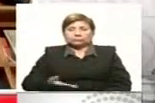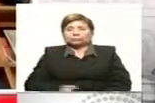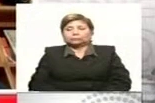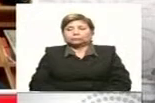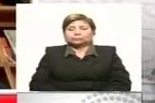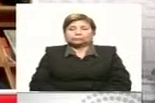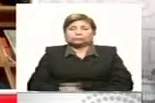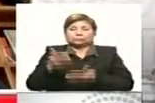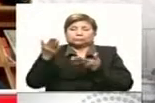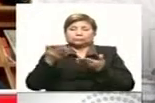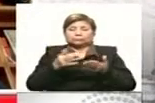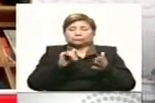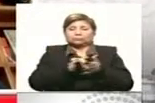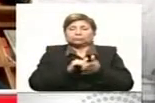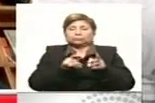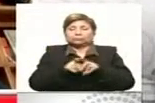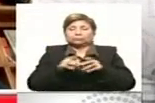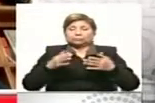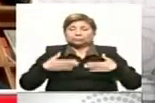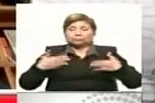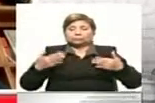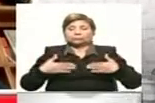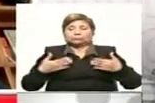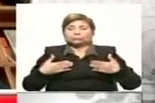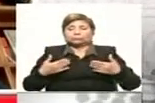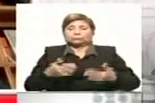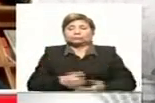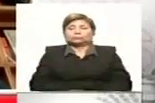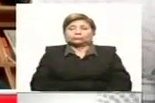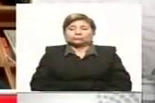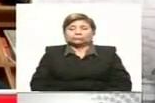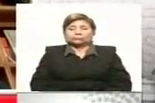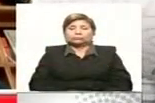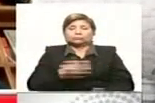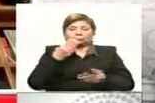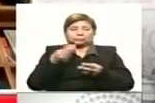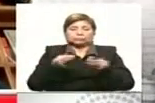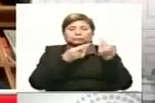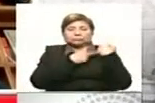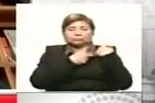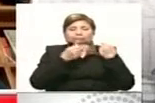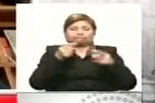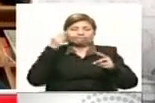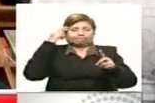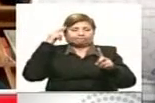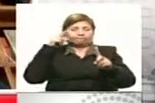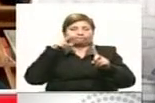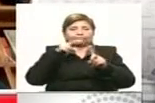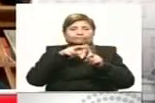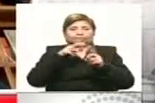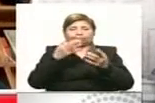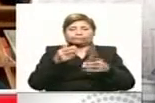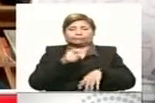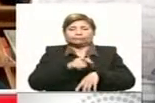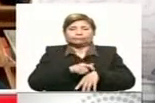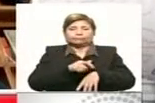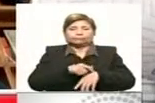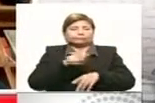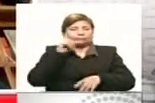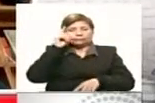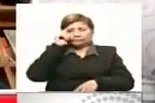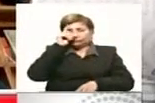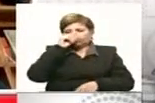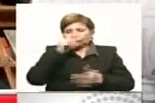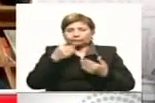y a la vez felicitamos por asumir este gran reto en los momentos